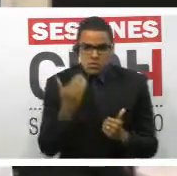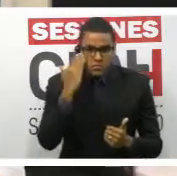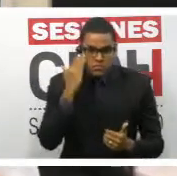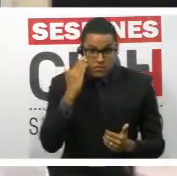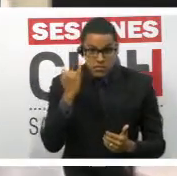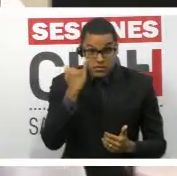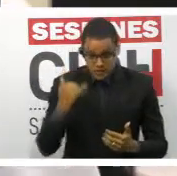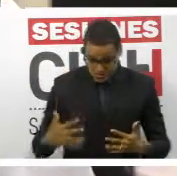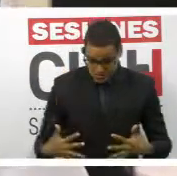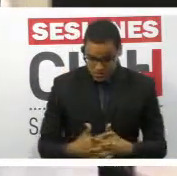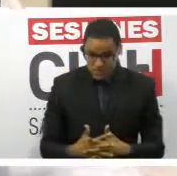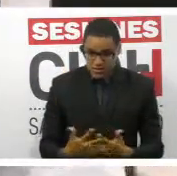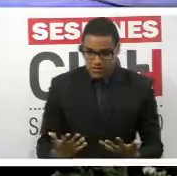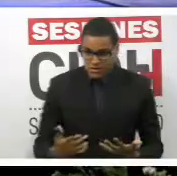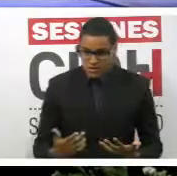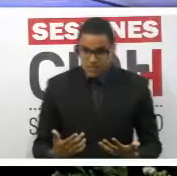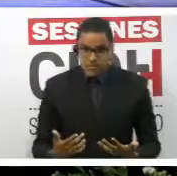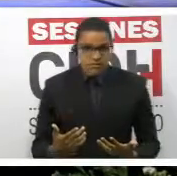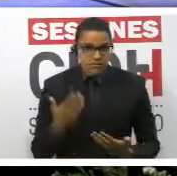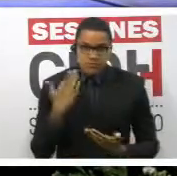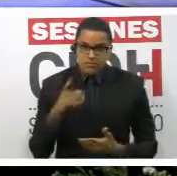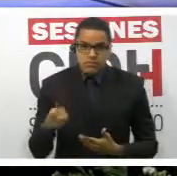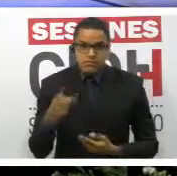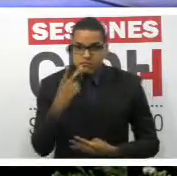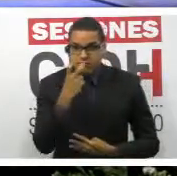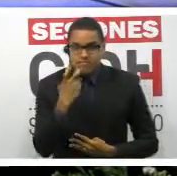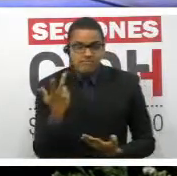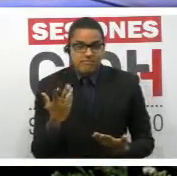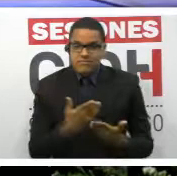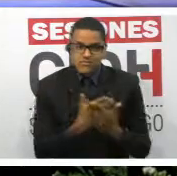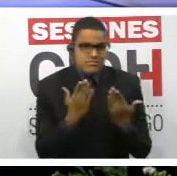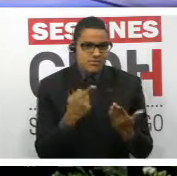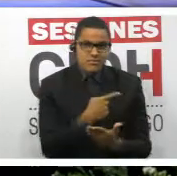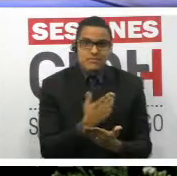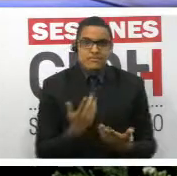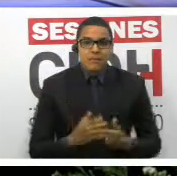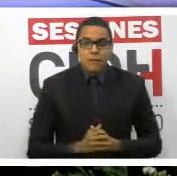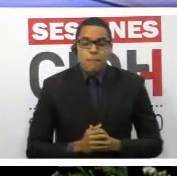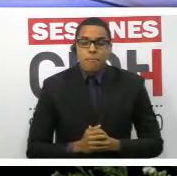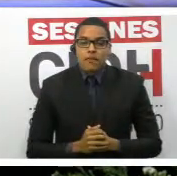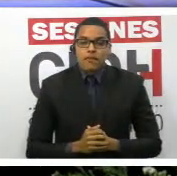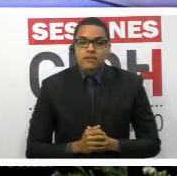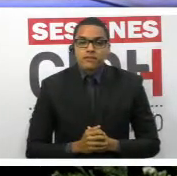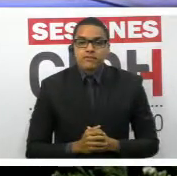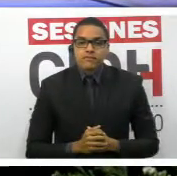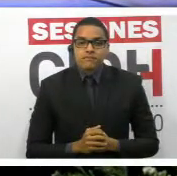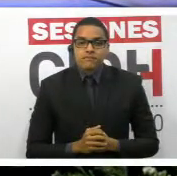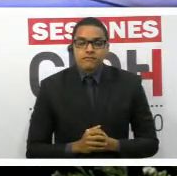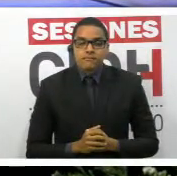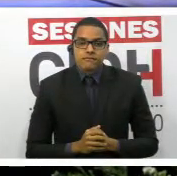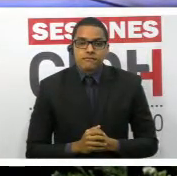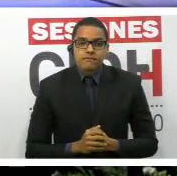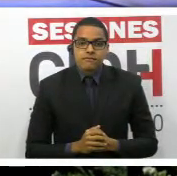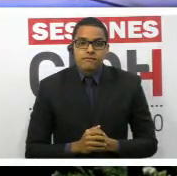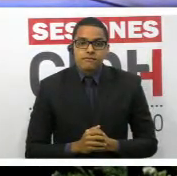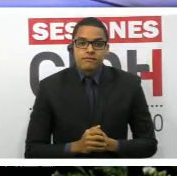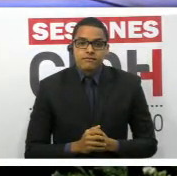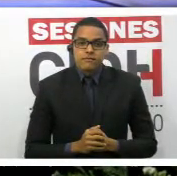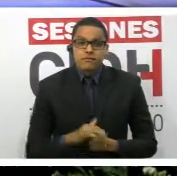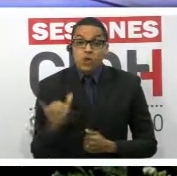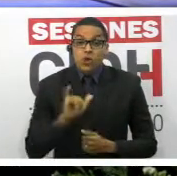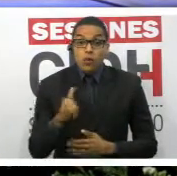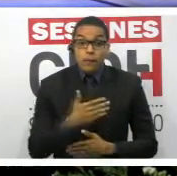gracias gonzalo y bueno muy rápidamente en méxico hay un tema muy claro sobre la falta de capacidad jurídica de